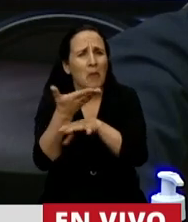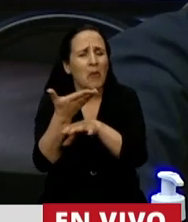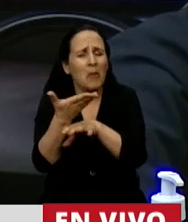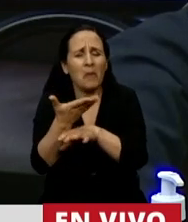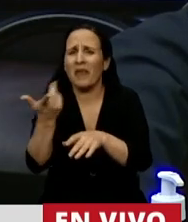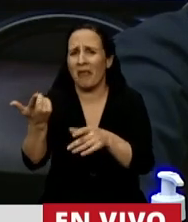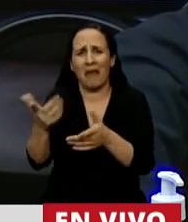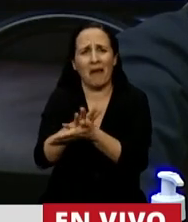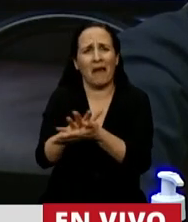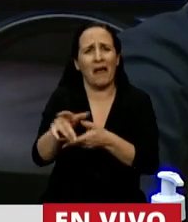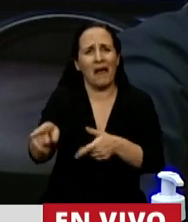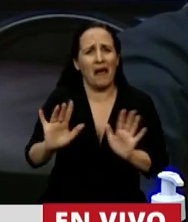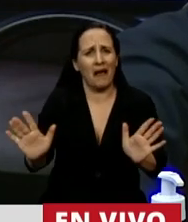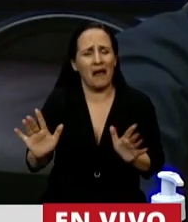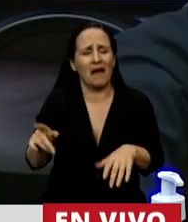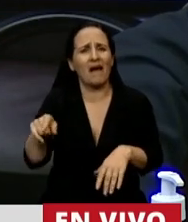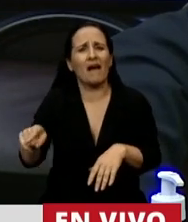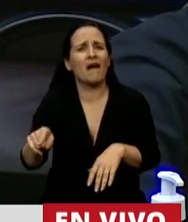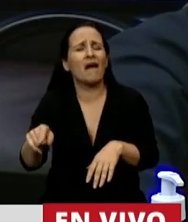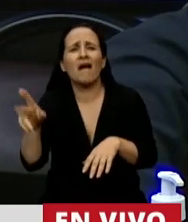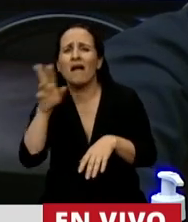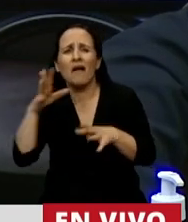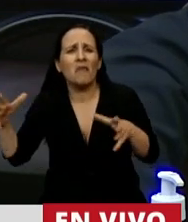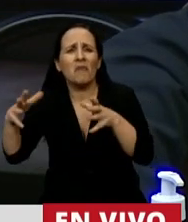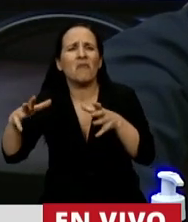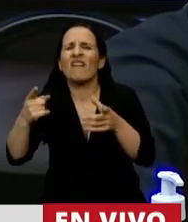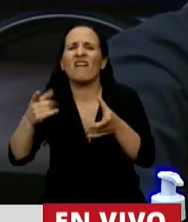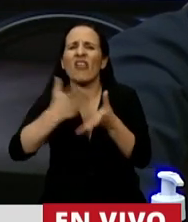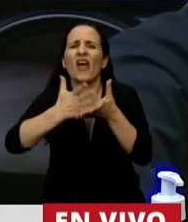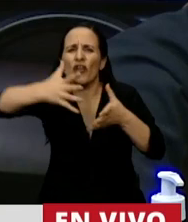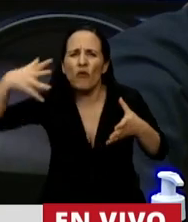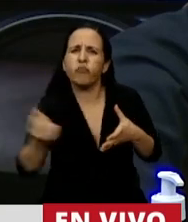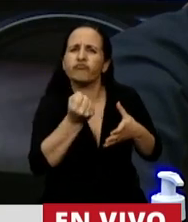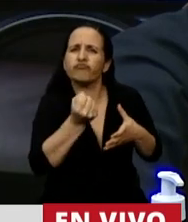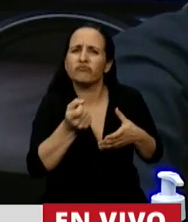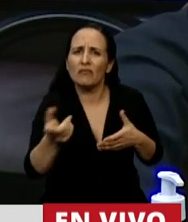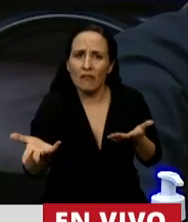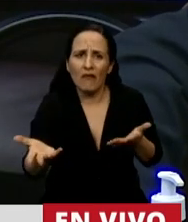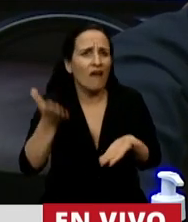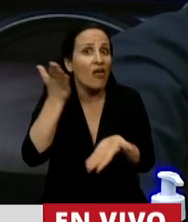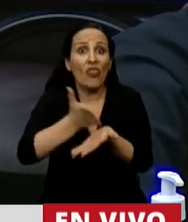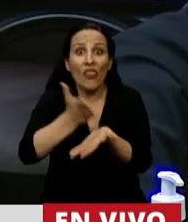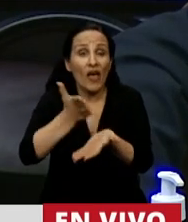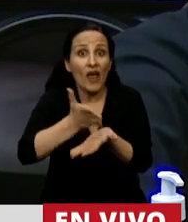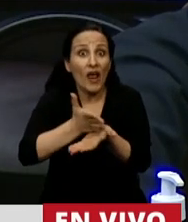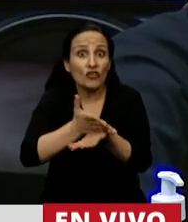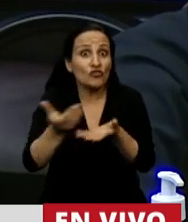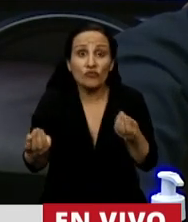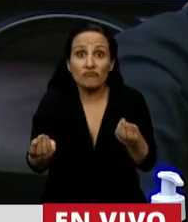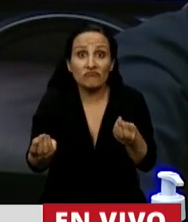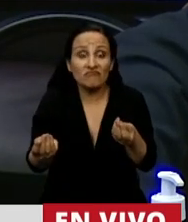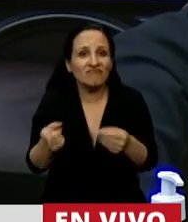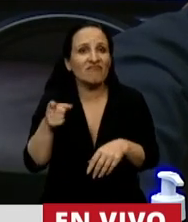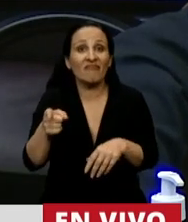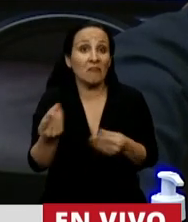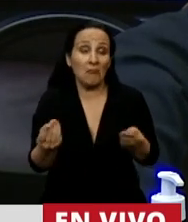Viene, en definitiva, a buscar de conquistar derechos. Y esos derechos no es otra cosa que